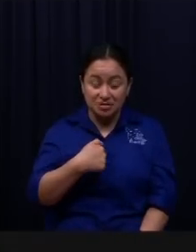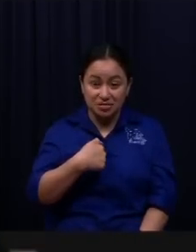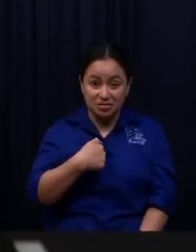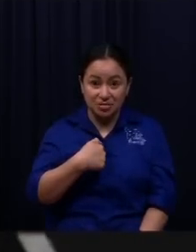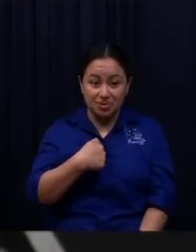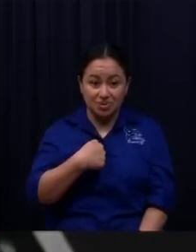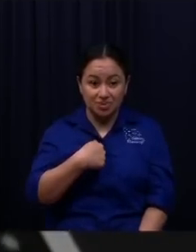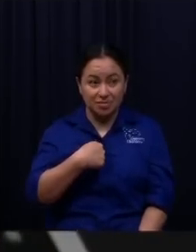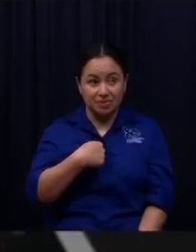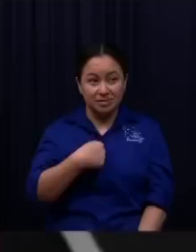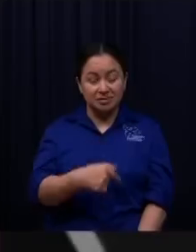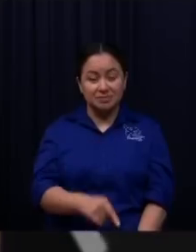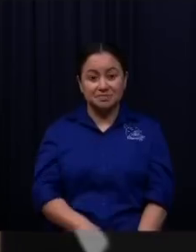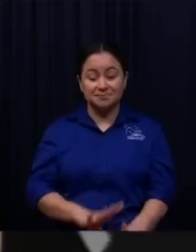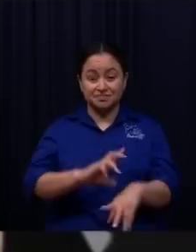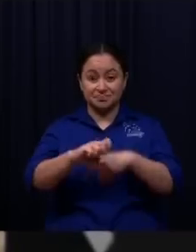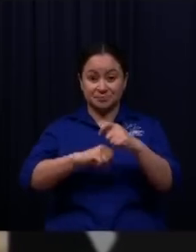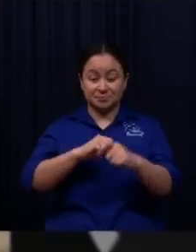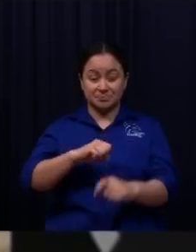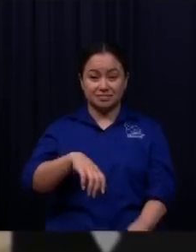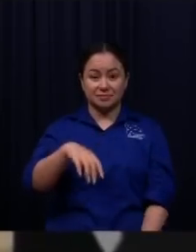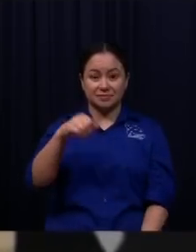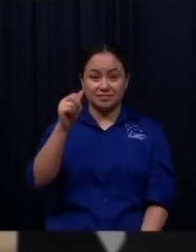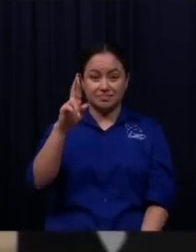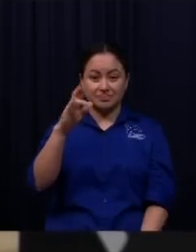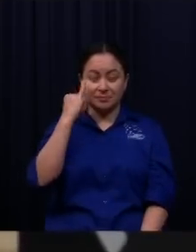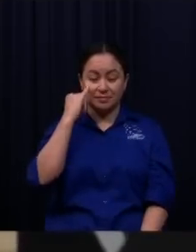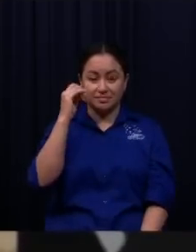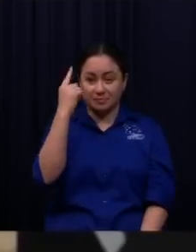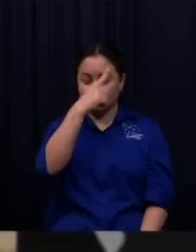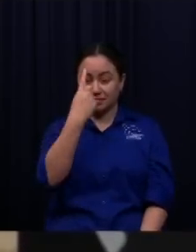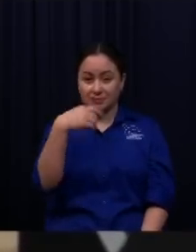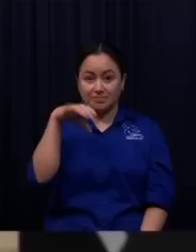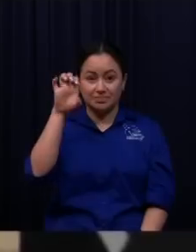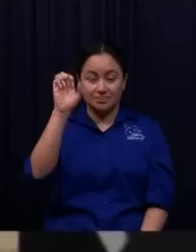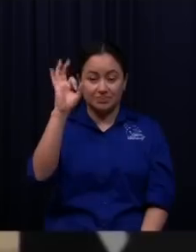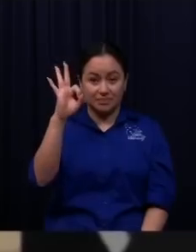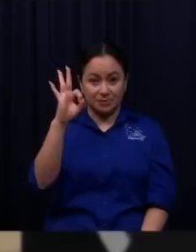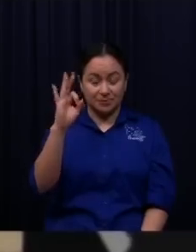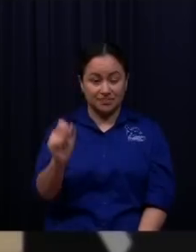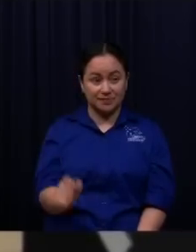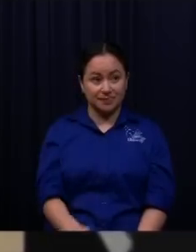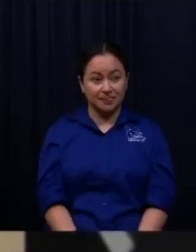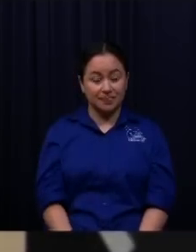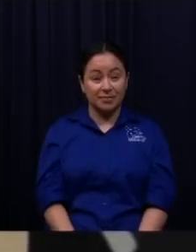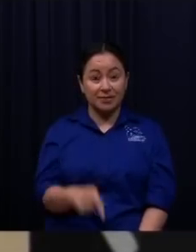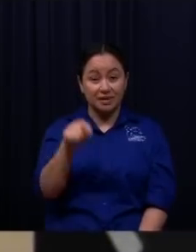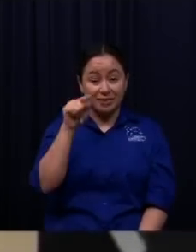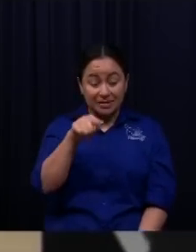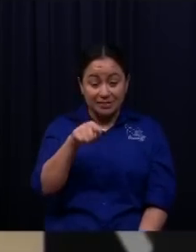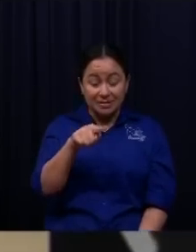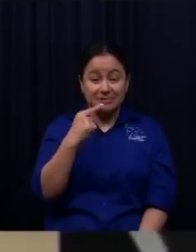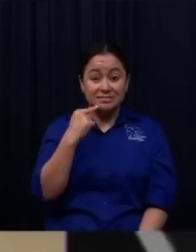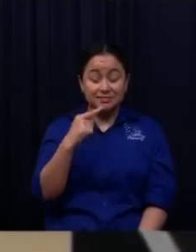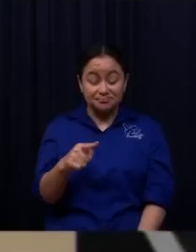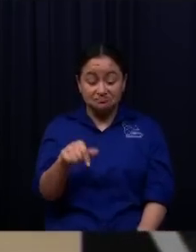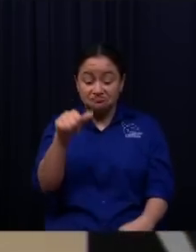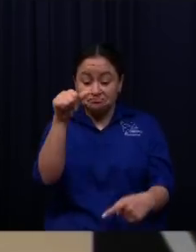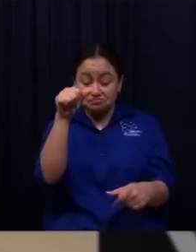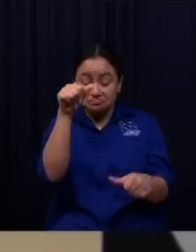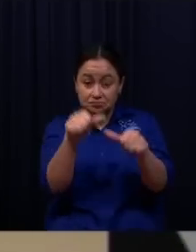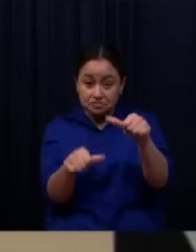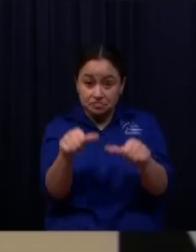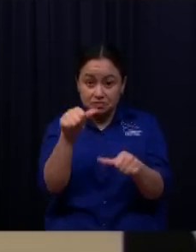decir, fariseos, conforme a la ley. Y él decía que lo habían circuncidado, él cumplía todos los